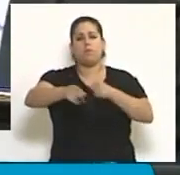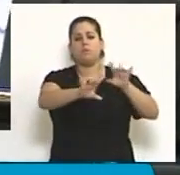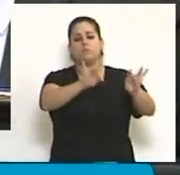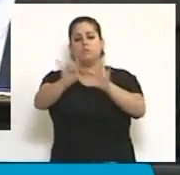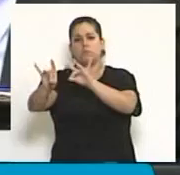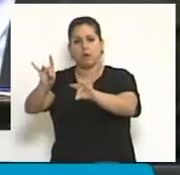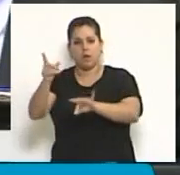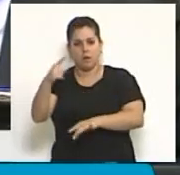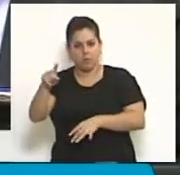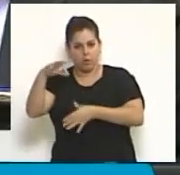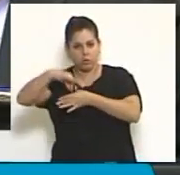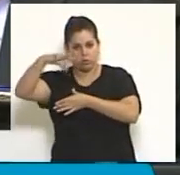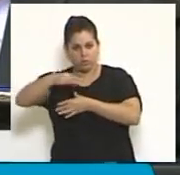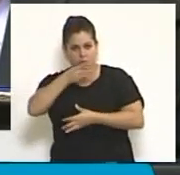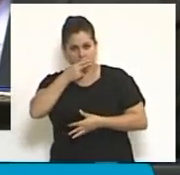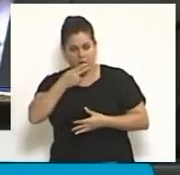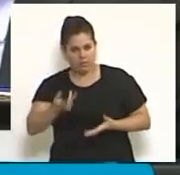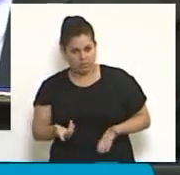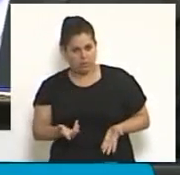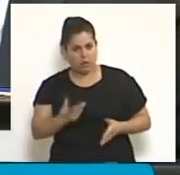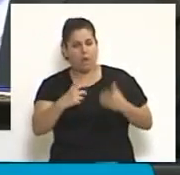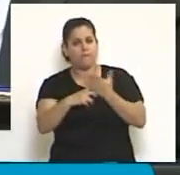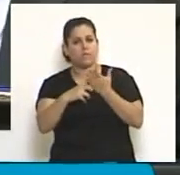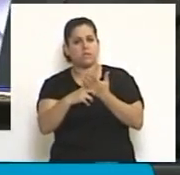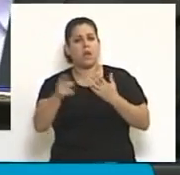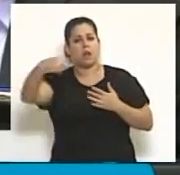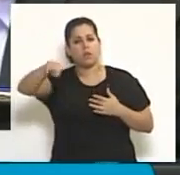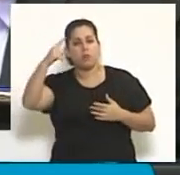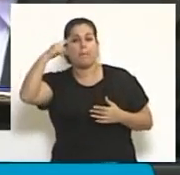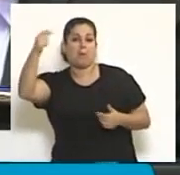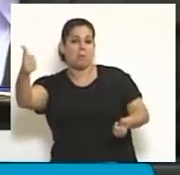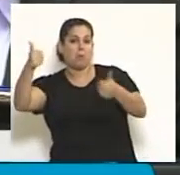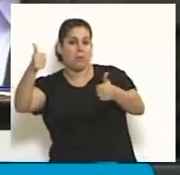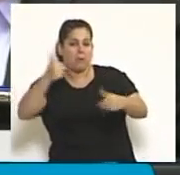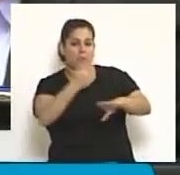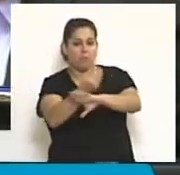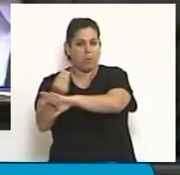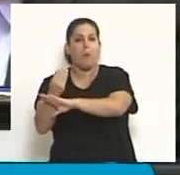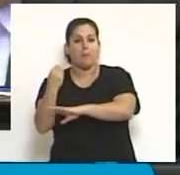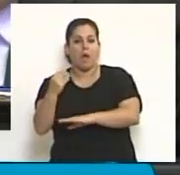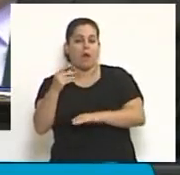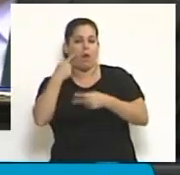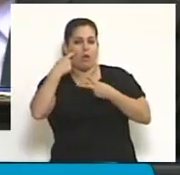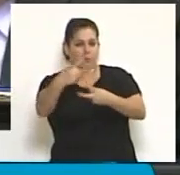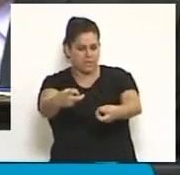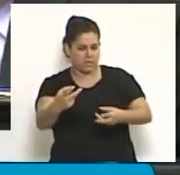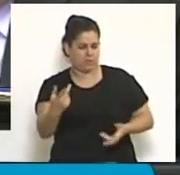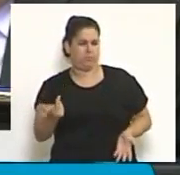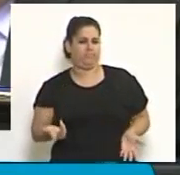sin sorteos ni turnos, a los fiscales que consideren convenientes para conducir una